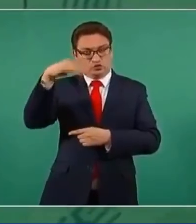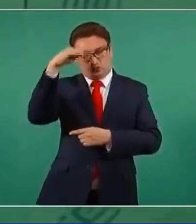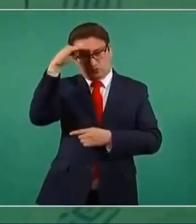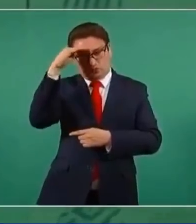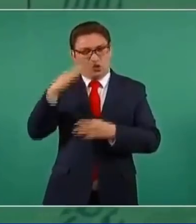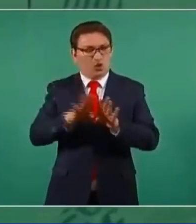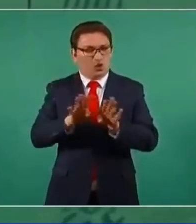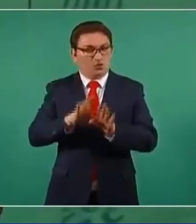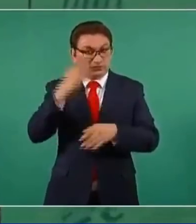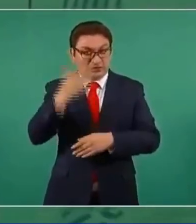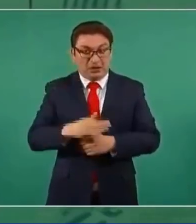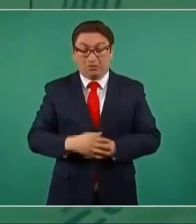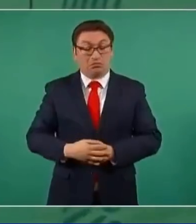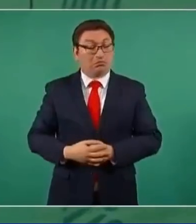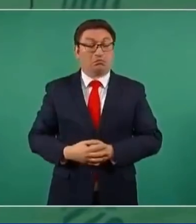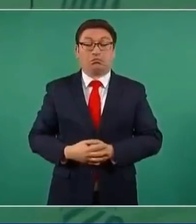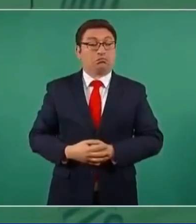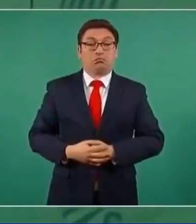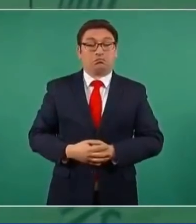Pues no.